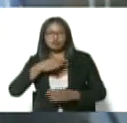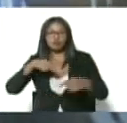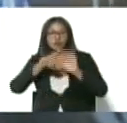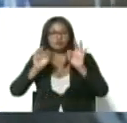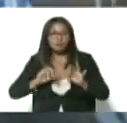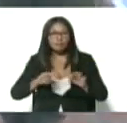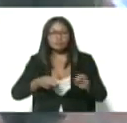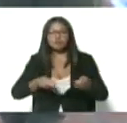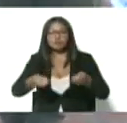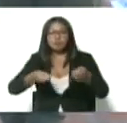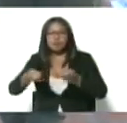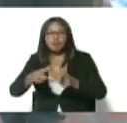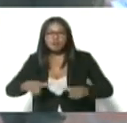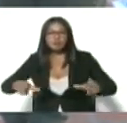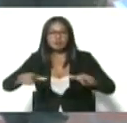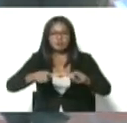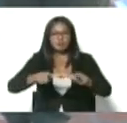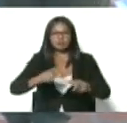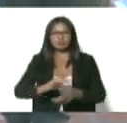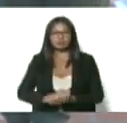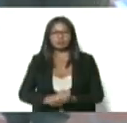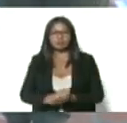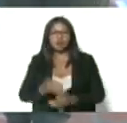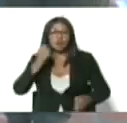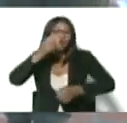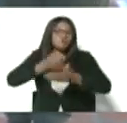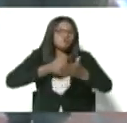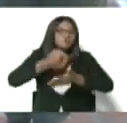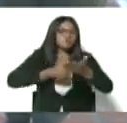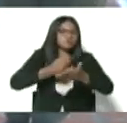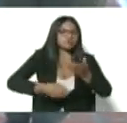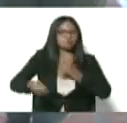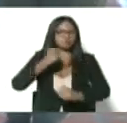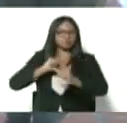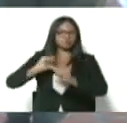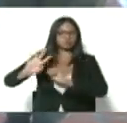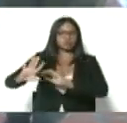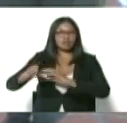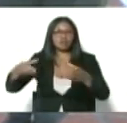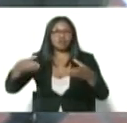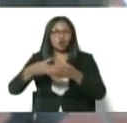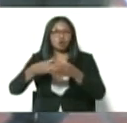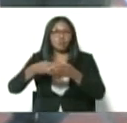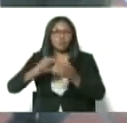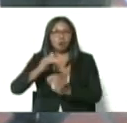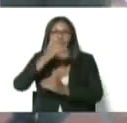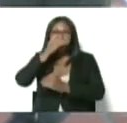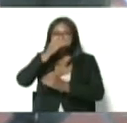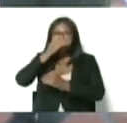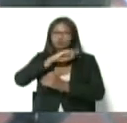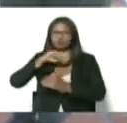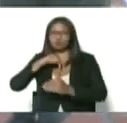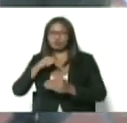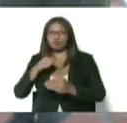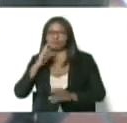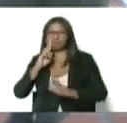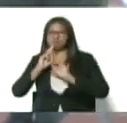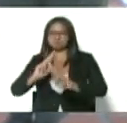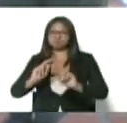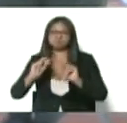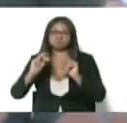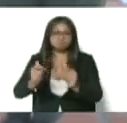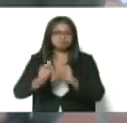2 en la lucha frontal contra el narcotráfico contra la delincuencia organizada hemos dado este resultado